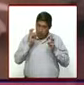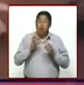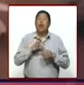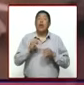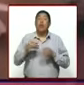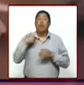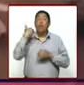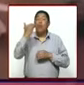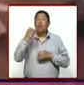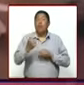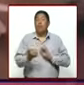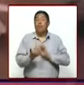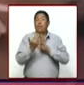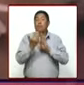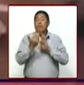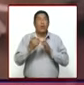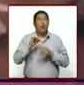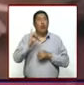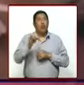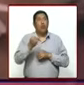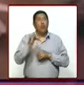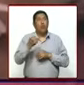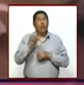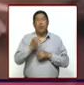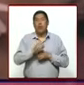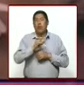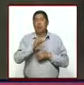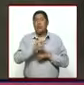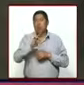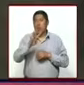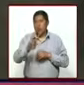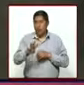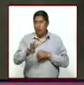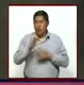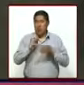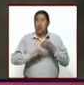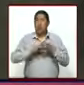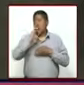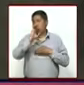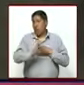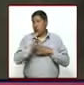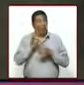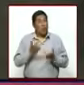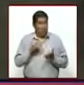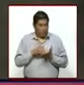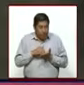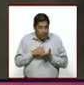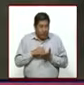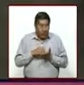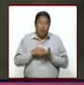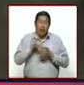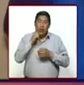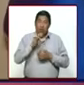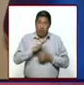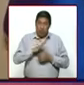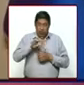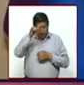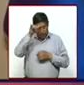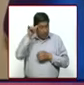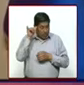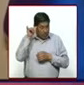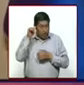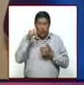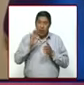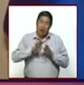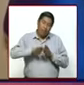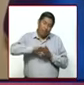la siguiente audiencia sea el próximo jueves 24 de octubre. Reiteramos, la señora Jeanine Áñez ha